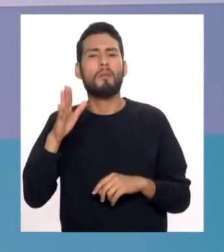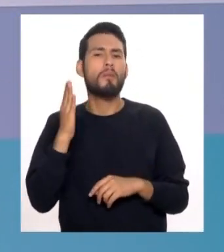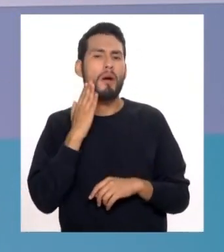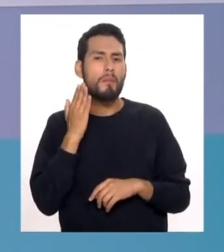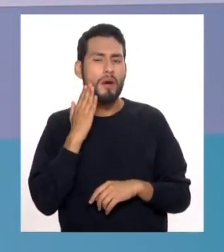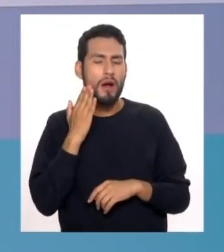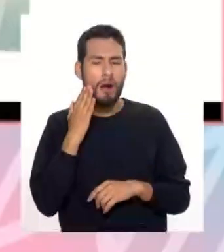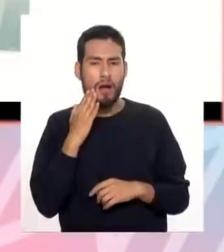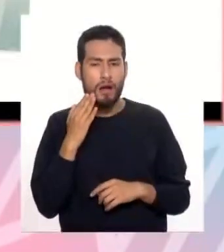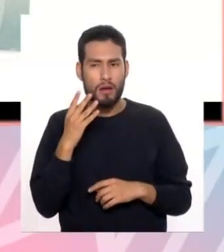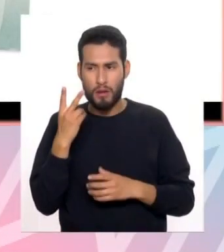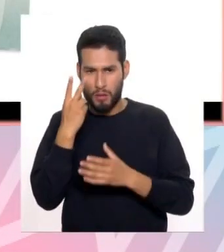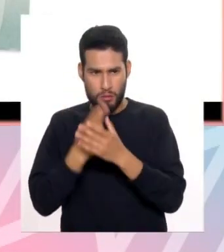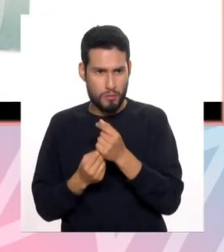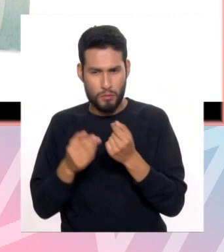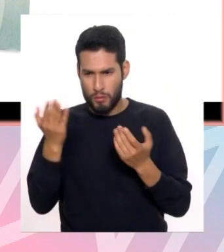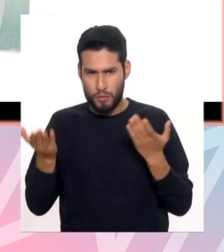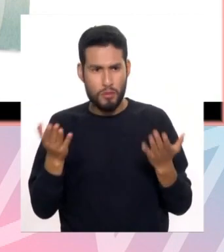hablamos en términos